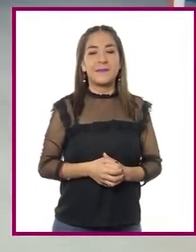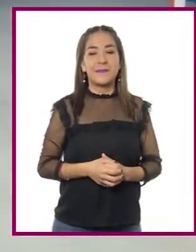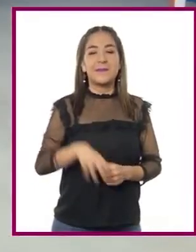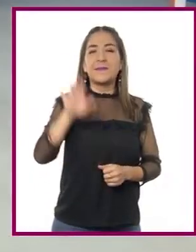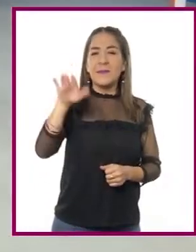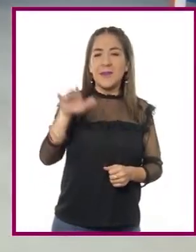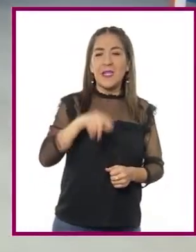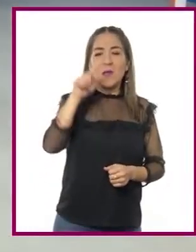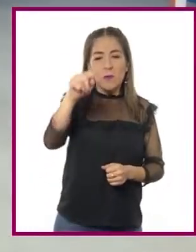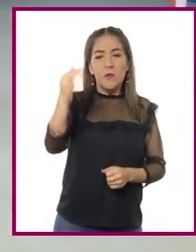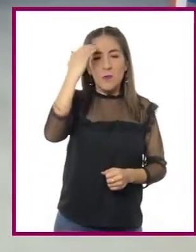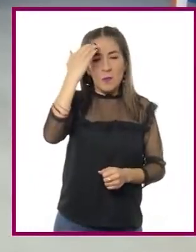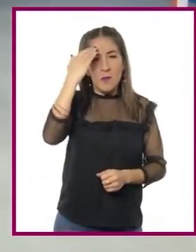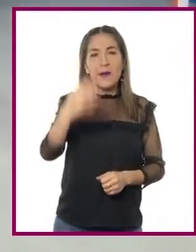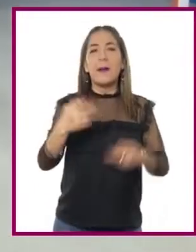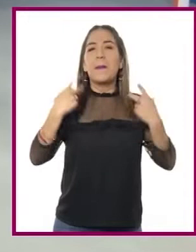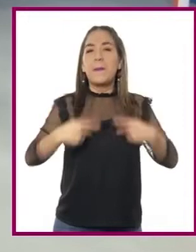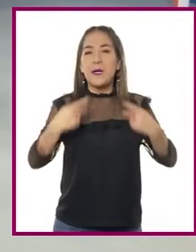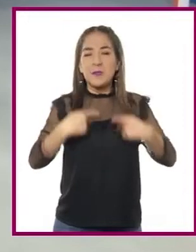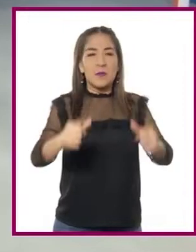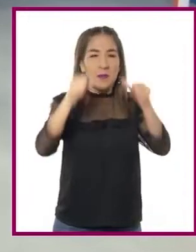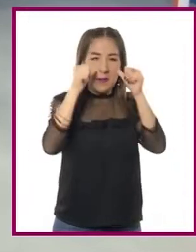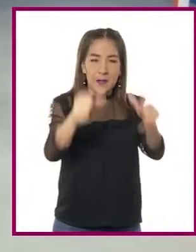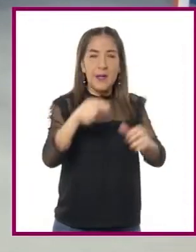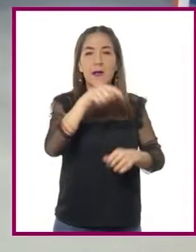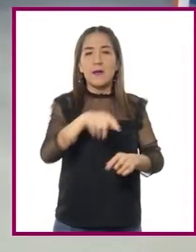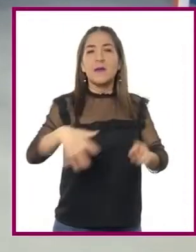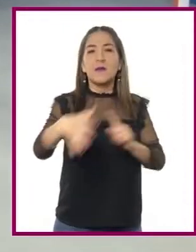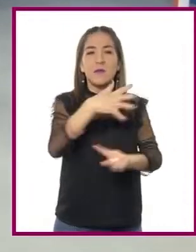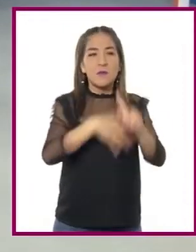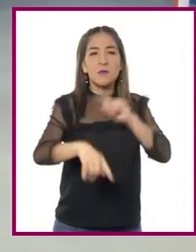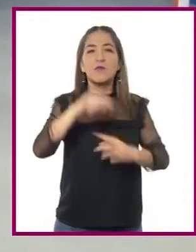Nadia, ¿conoces a una servidora o servidor público?